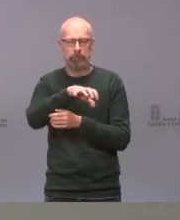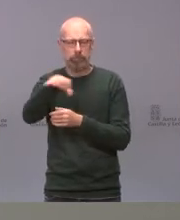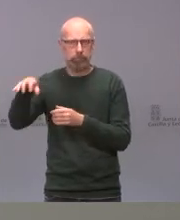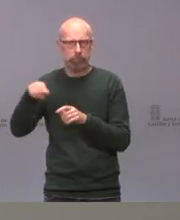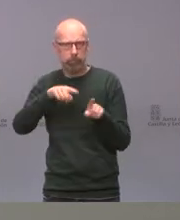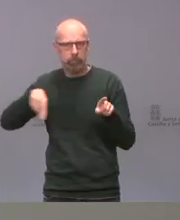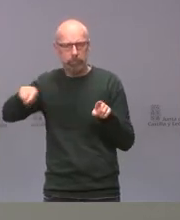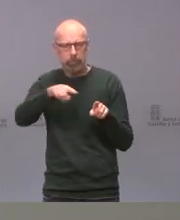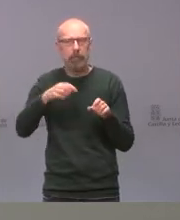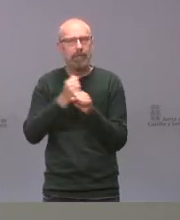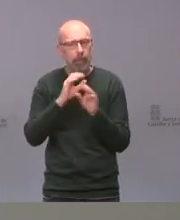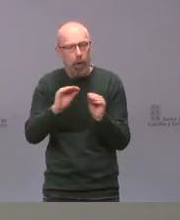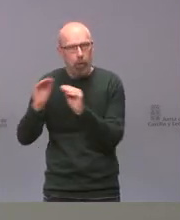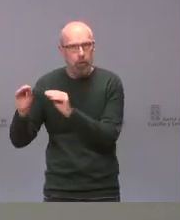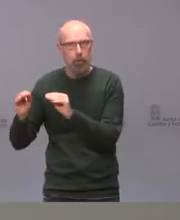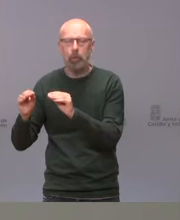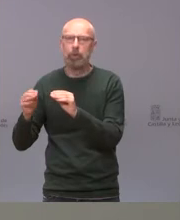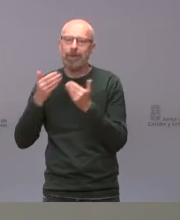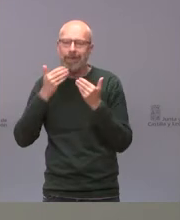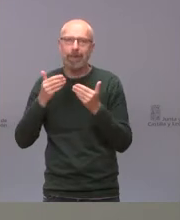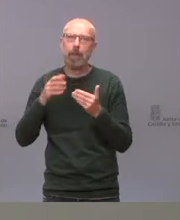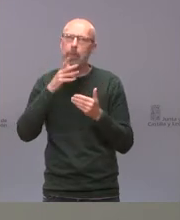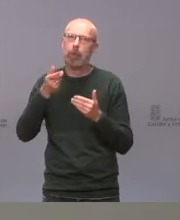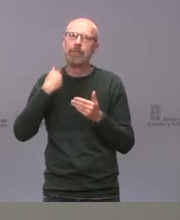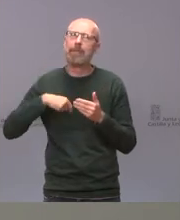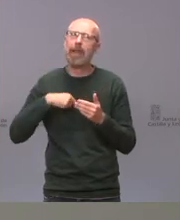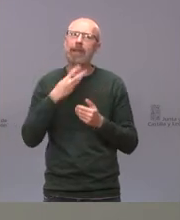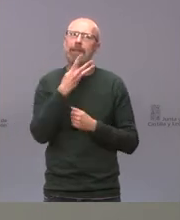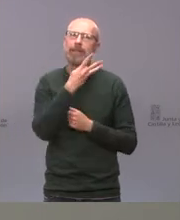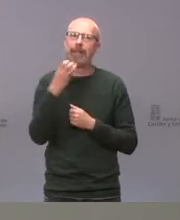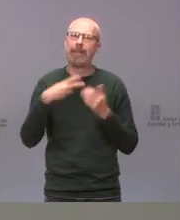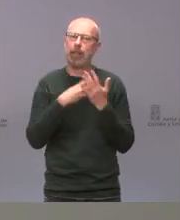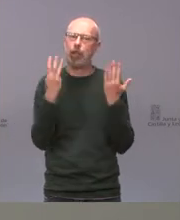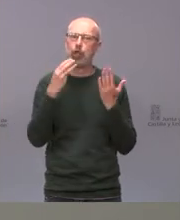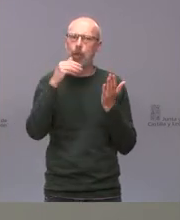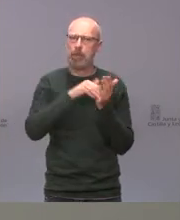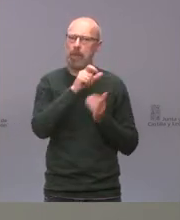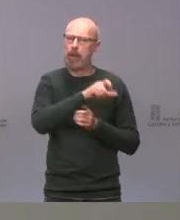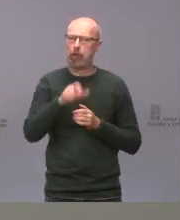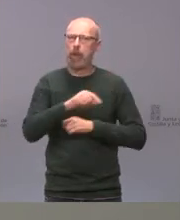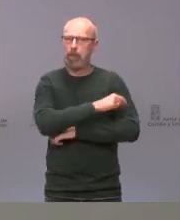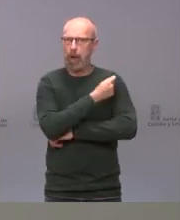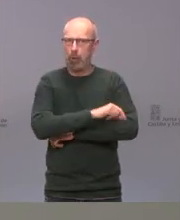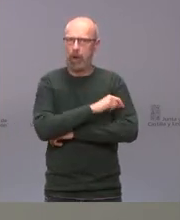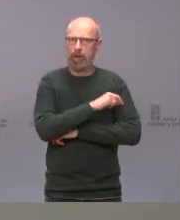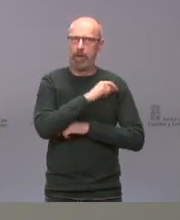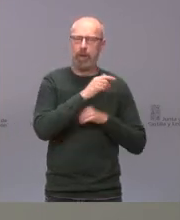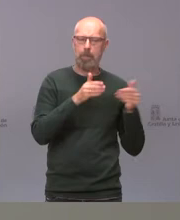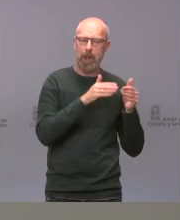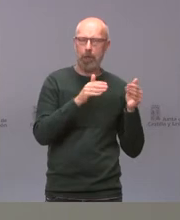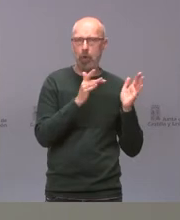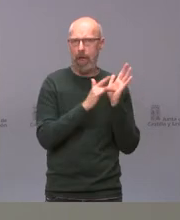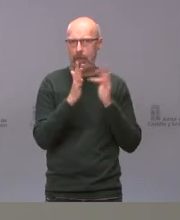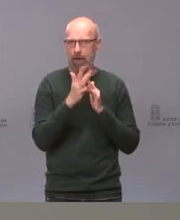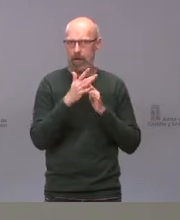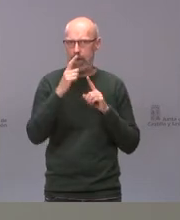ha hecho que hemos vacunado a más de 318.000 personas entre marzo, abril y mayo. Y